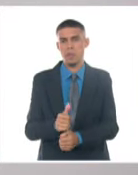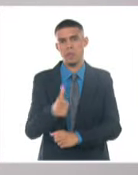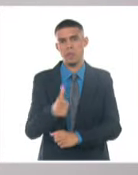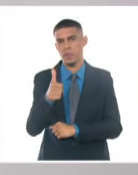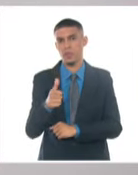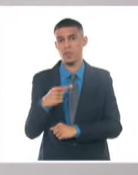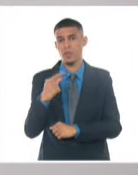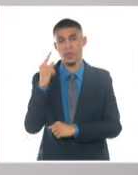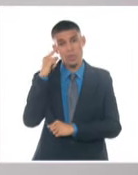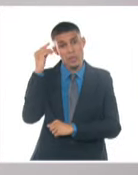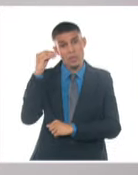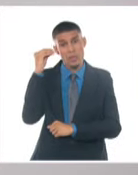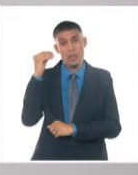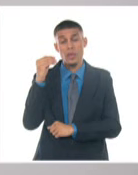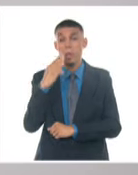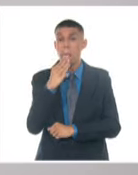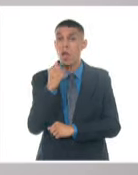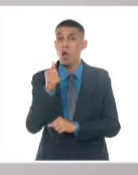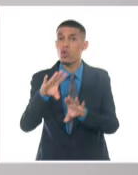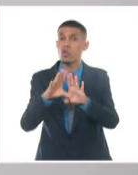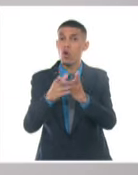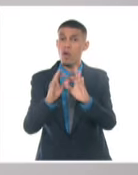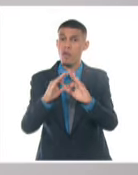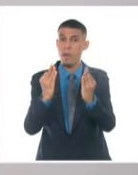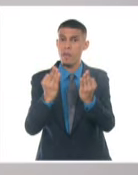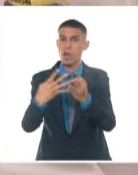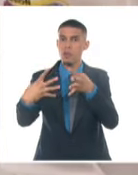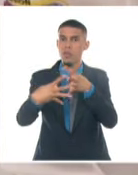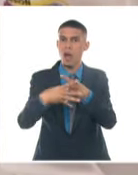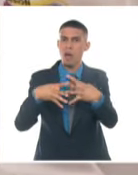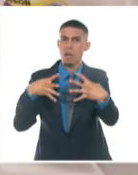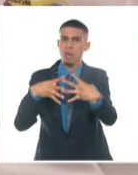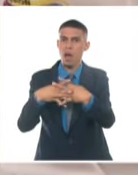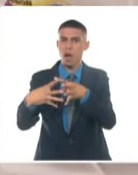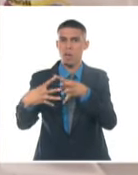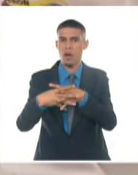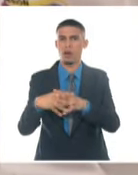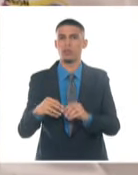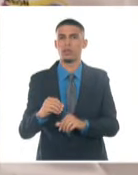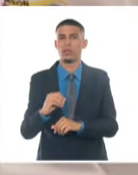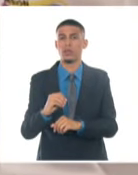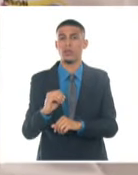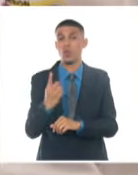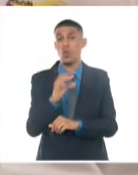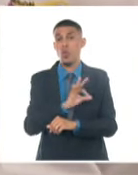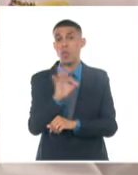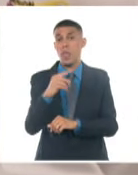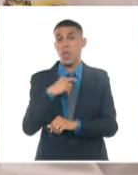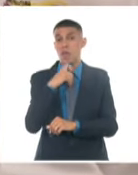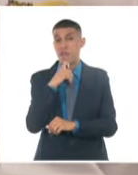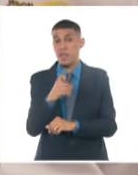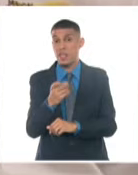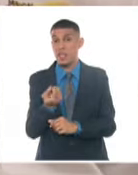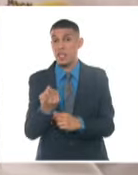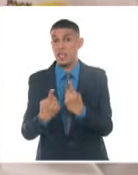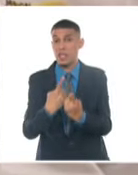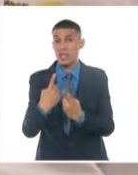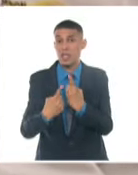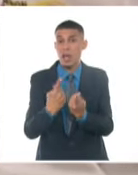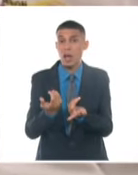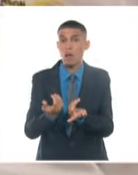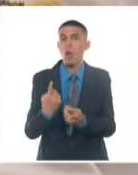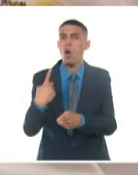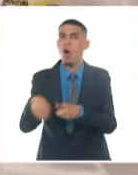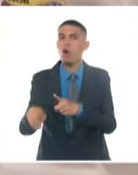la mejor parte que nos entendemos al ser los tres médicos un día hoy estoy complicado yo mañana pues estar complicada ahí pasado pued estar complicada